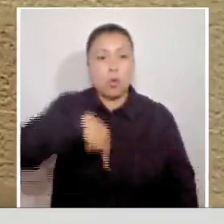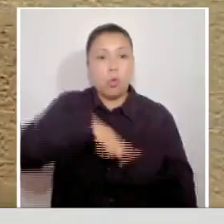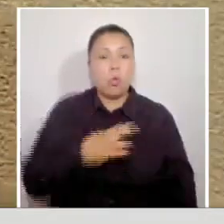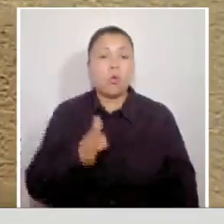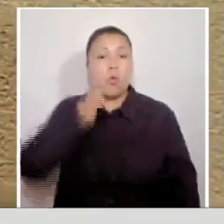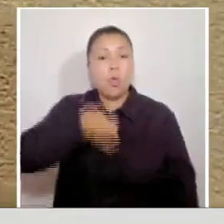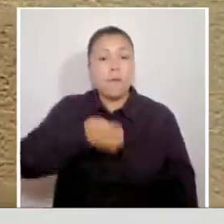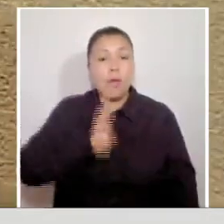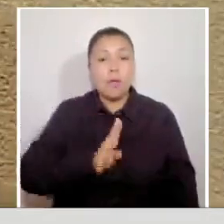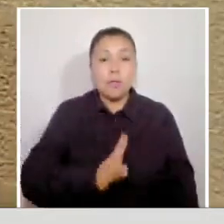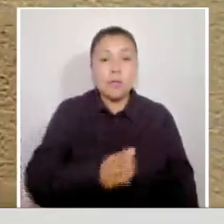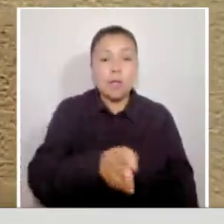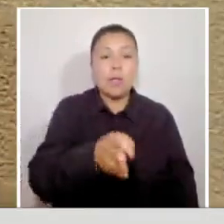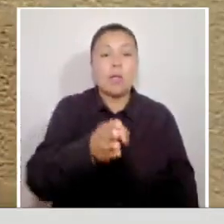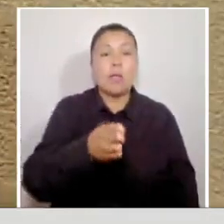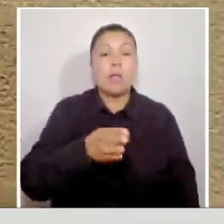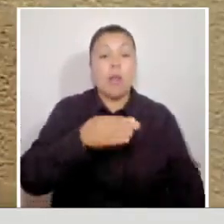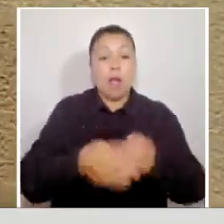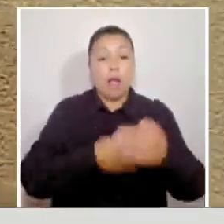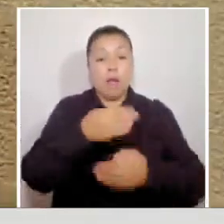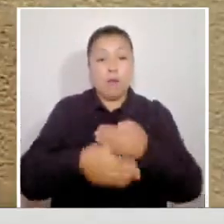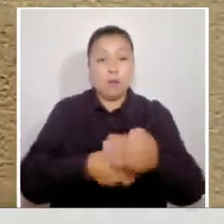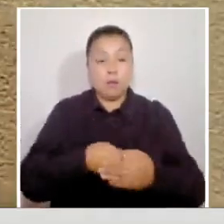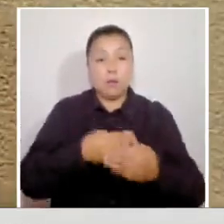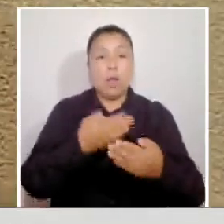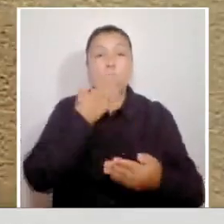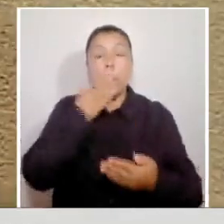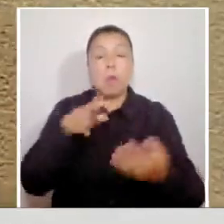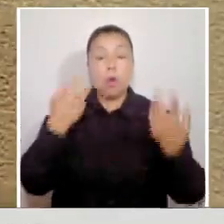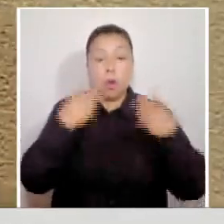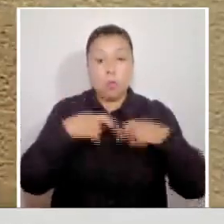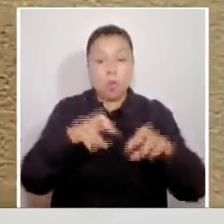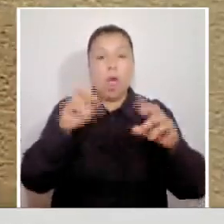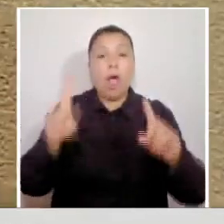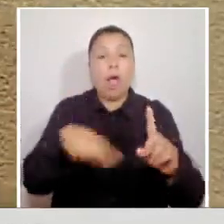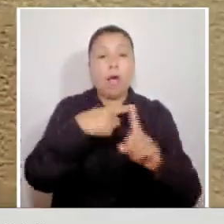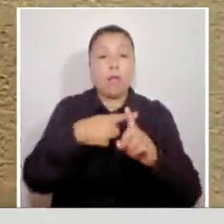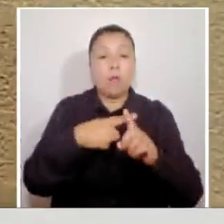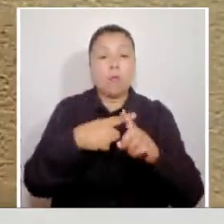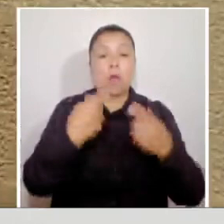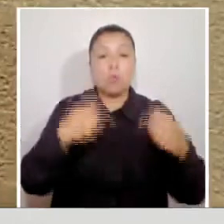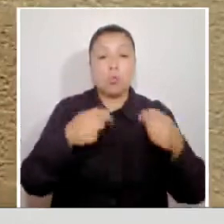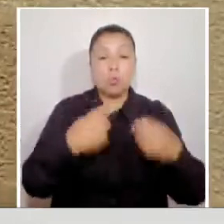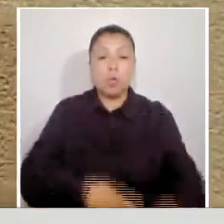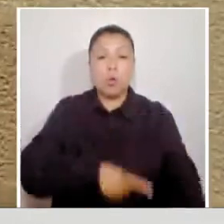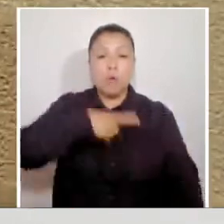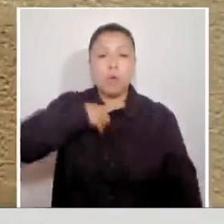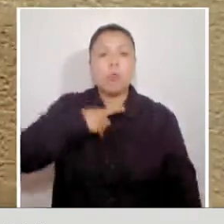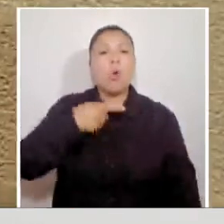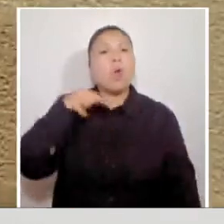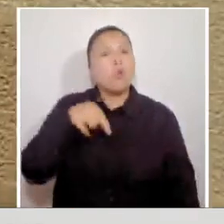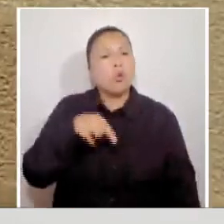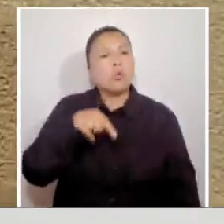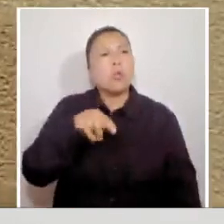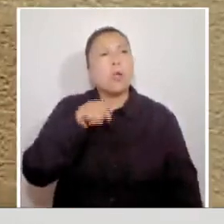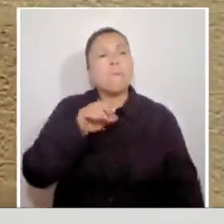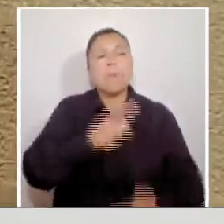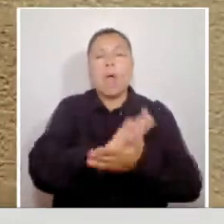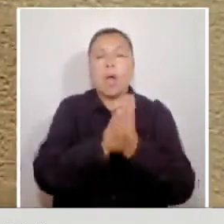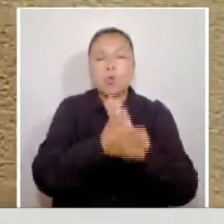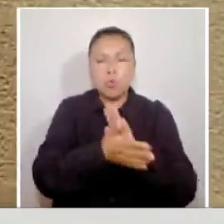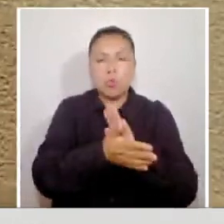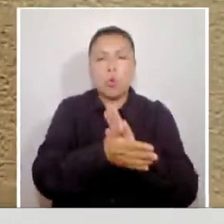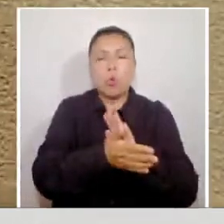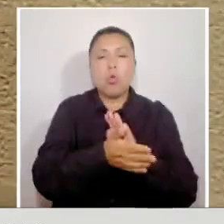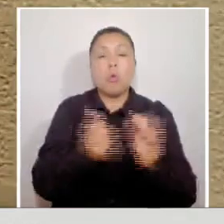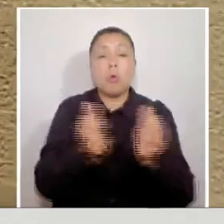seguir adelante avanzando en mayores oportunidades además de un trato digno es por eso que insto a todos mis colegas para